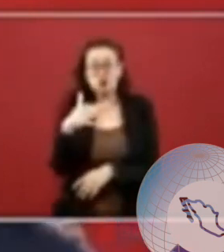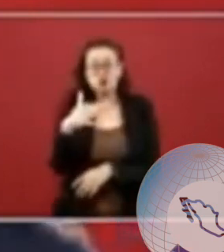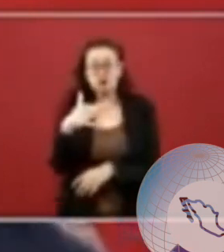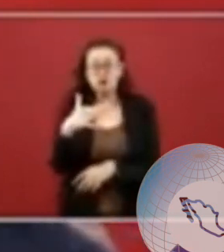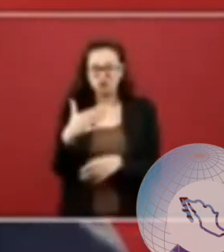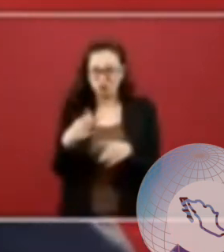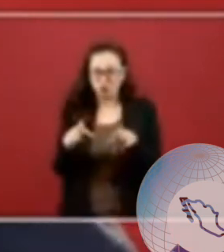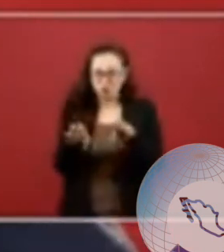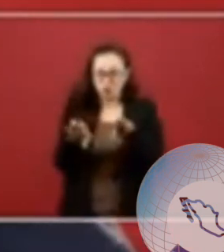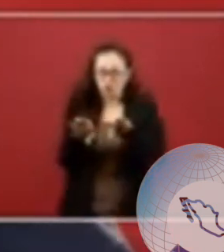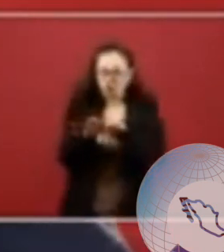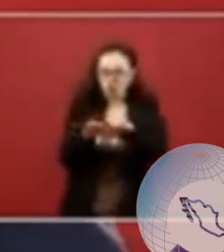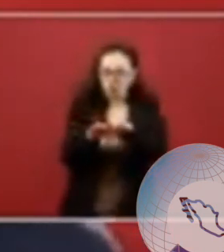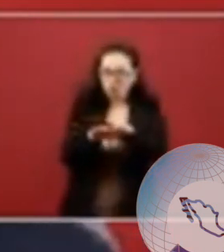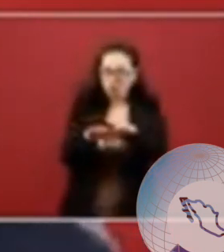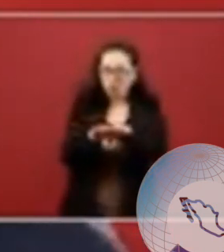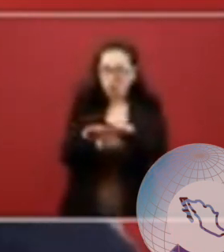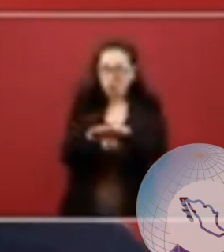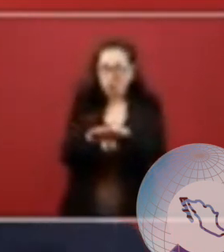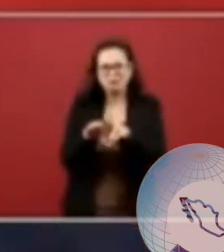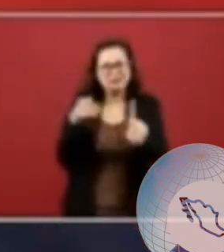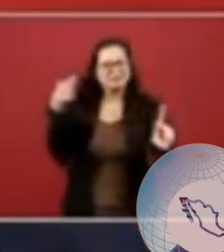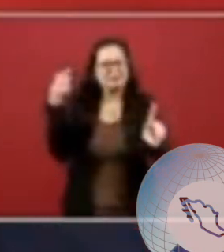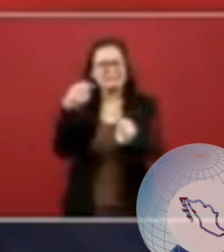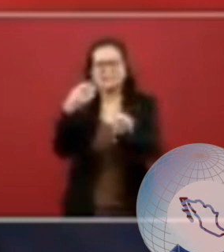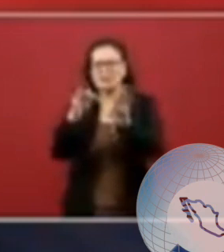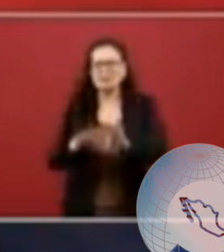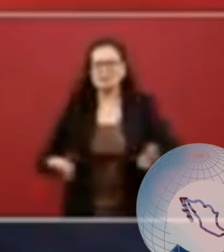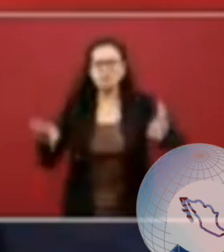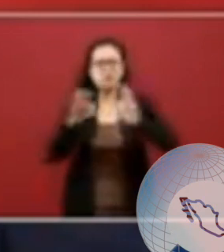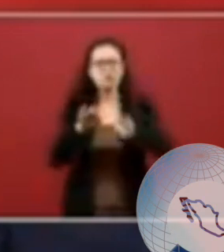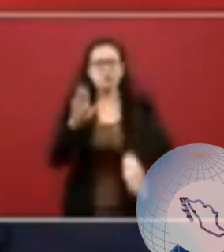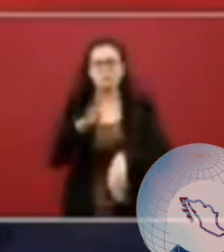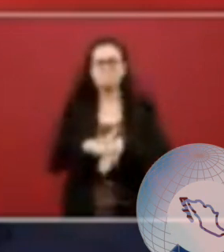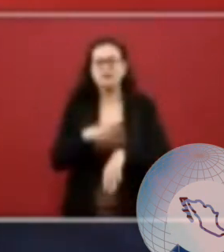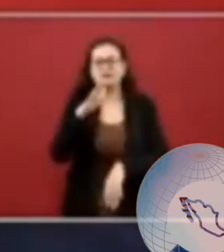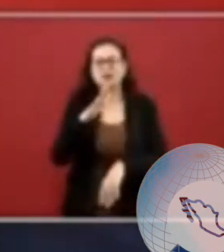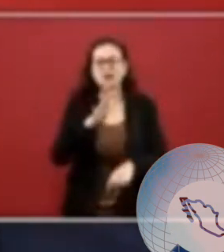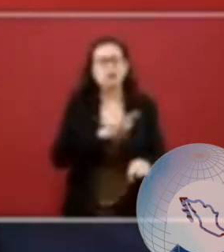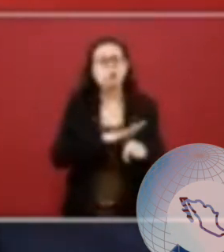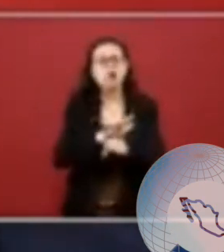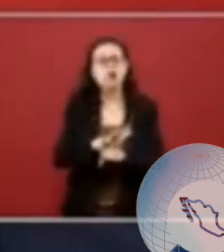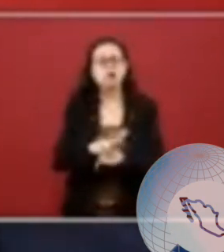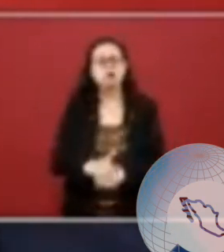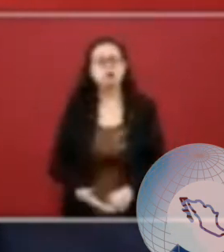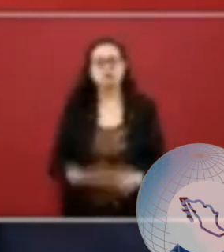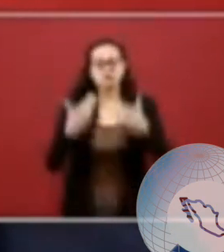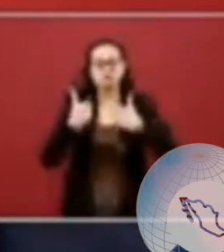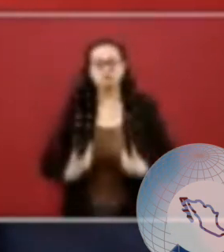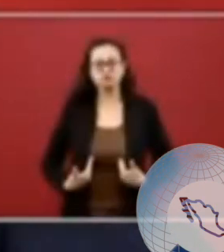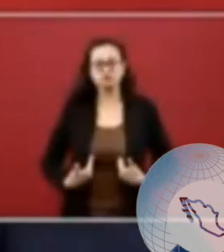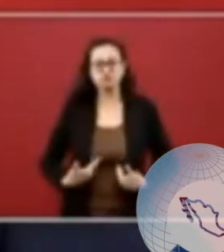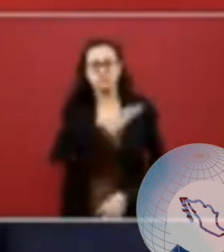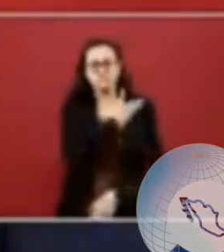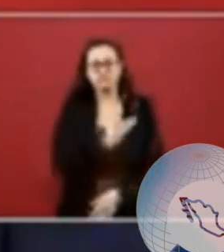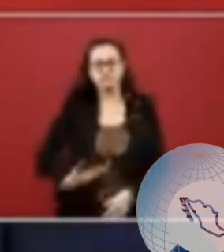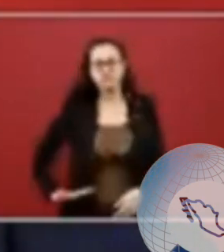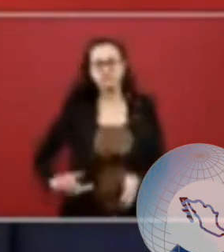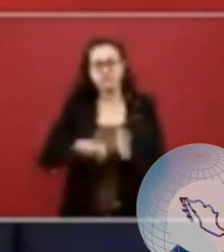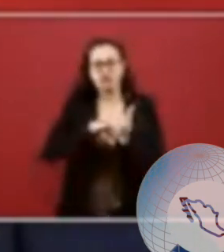el cómo principal es el ejemplo del